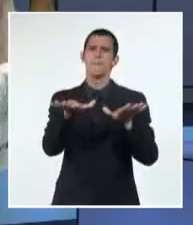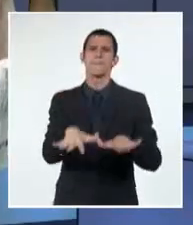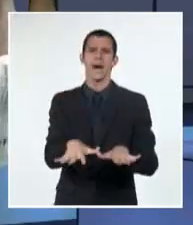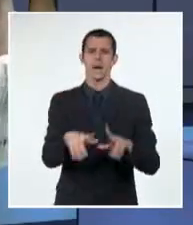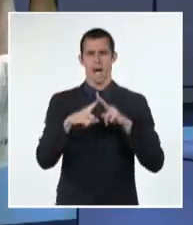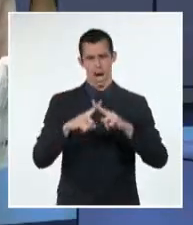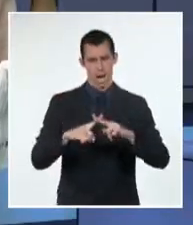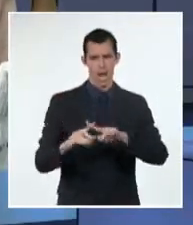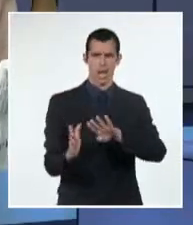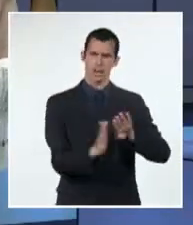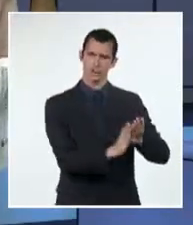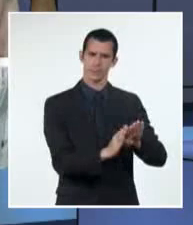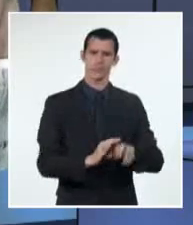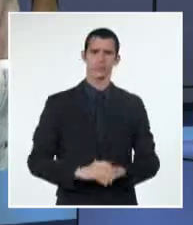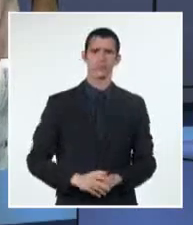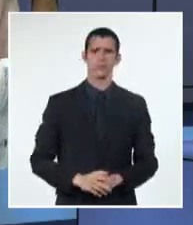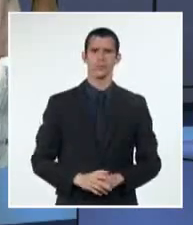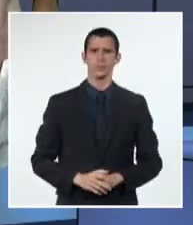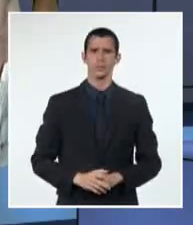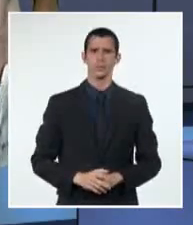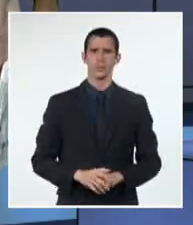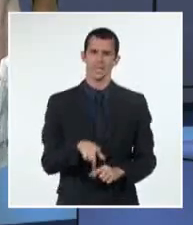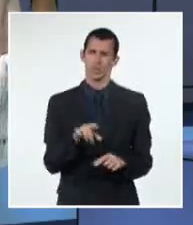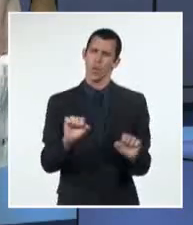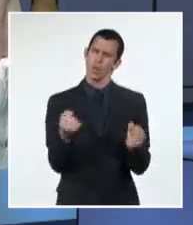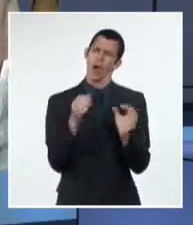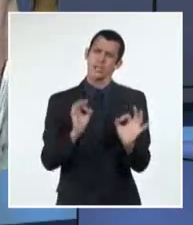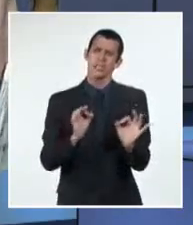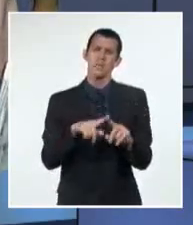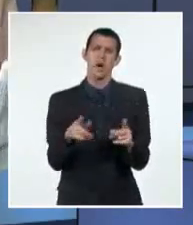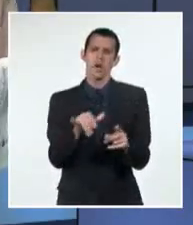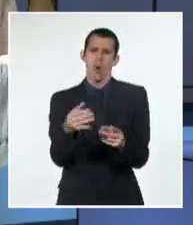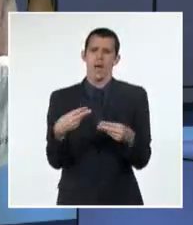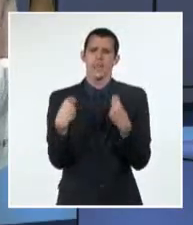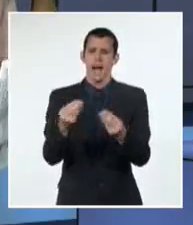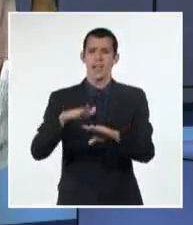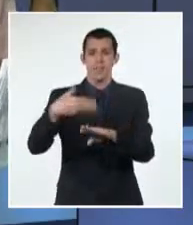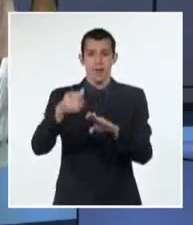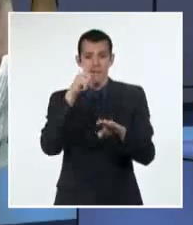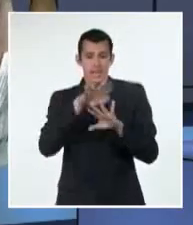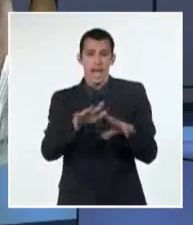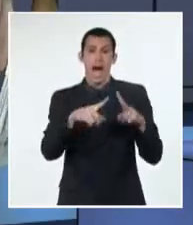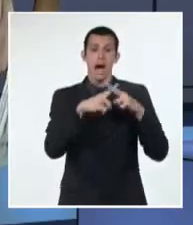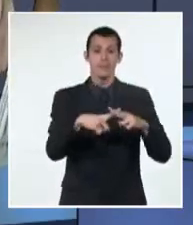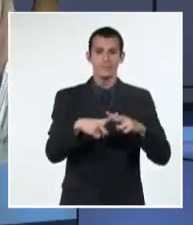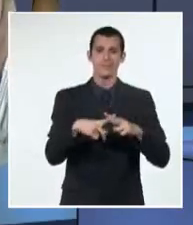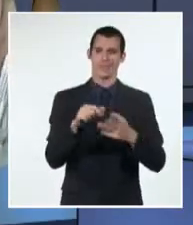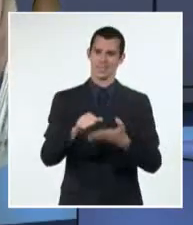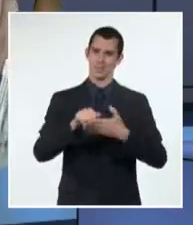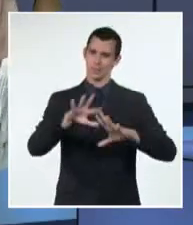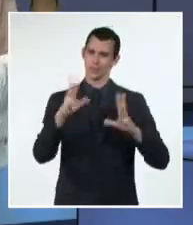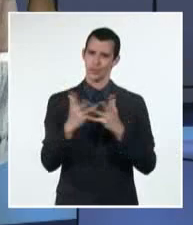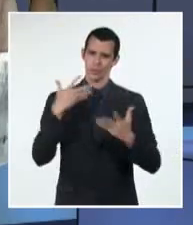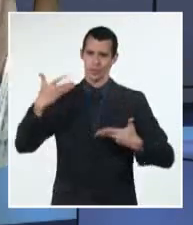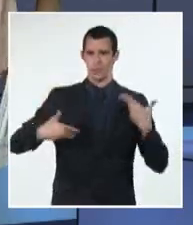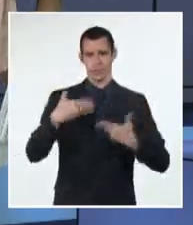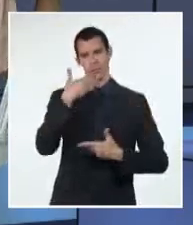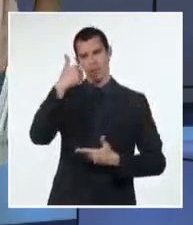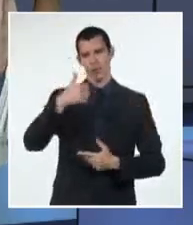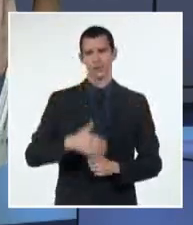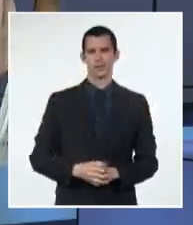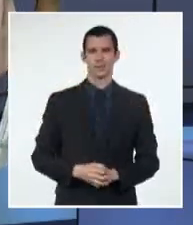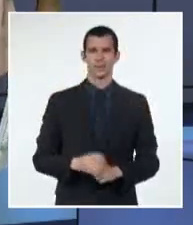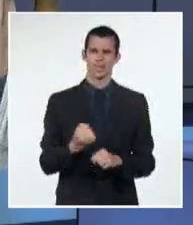Hogar. Las acciones de mantenimiento son necesarias para mejorar las prestaciones del servicio. Los especialistas de la entidad